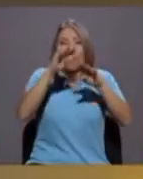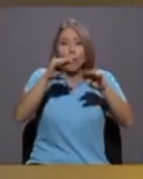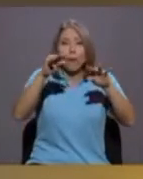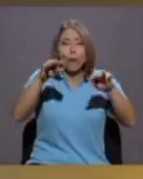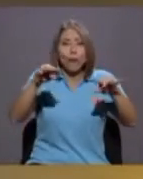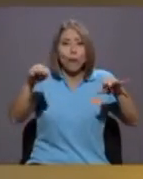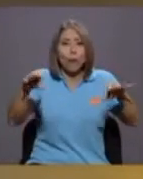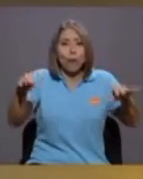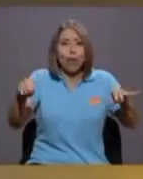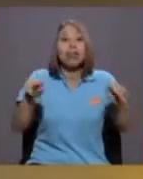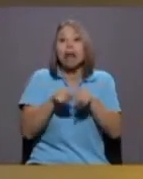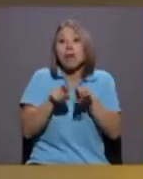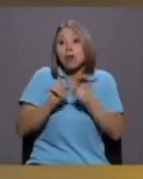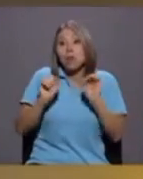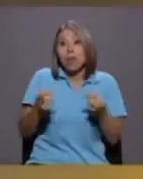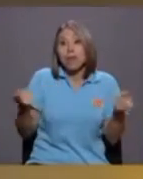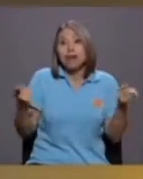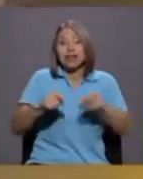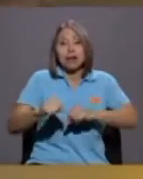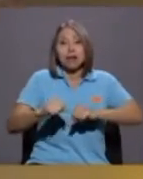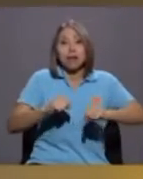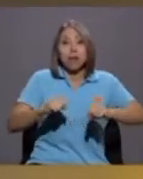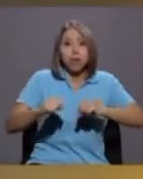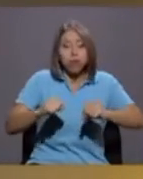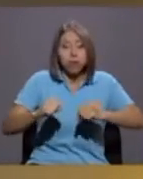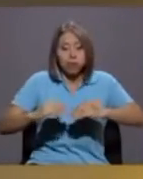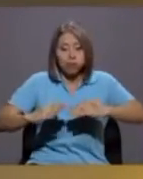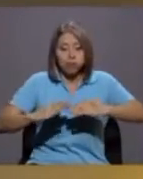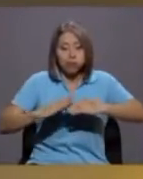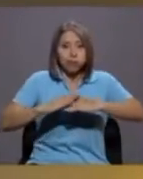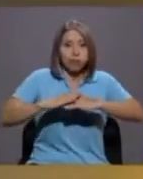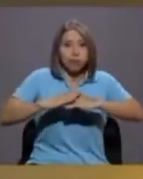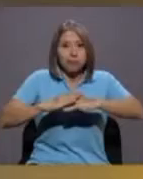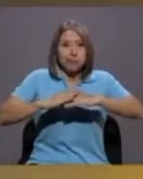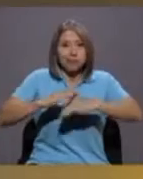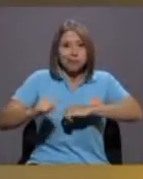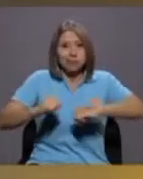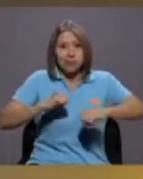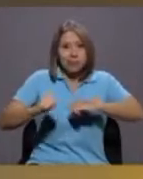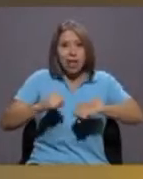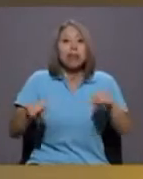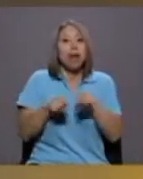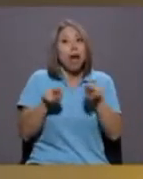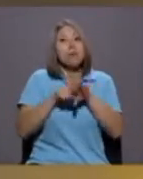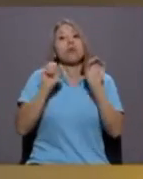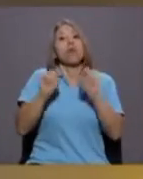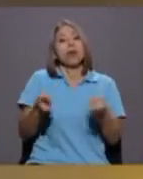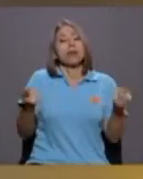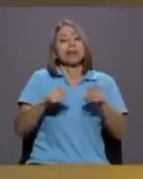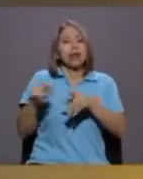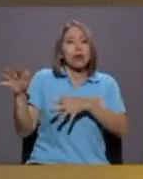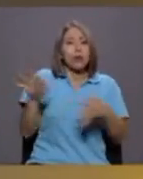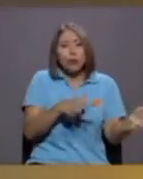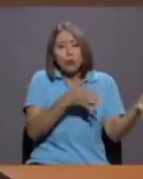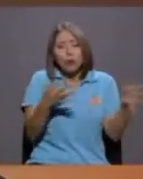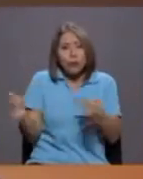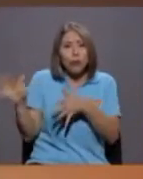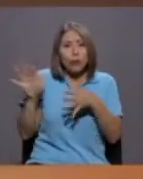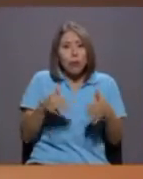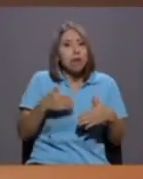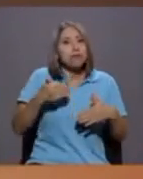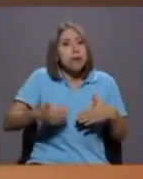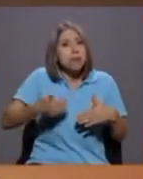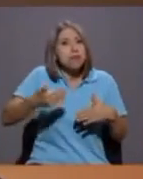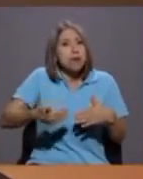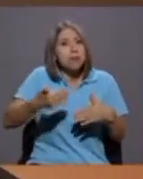se moverán, los vientos vendrán y eso más o menos se va repitiendo con una ciclicidad. Pero aquí